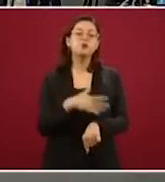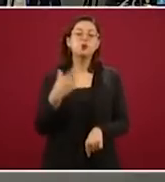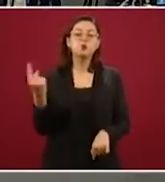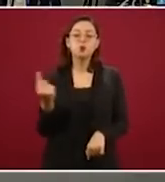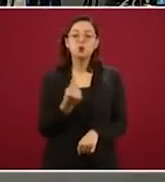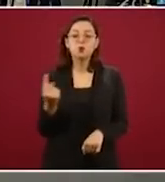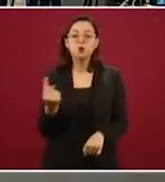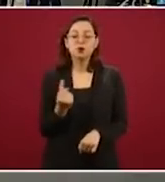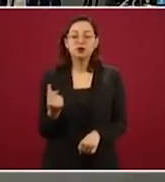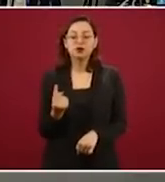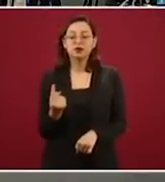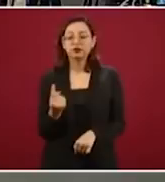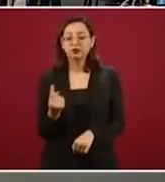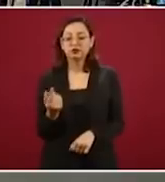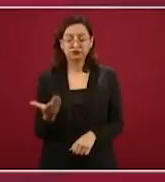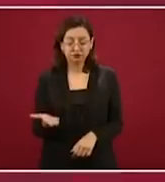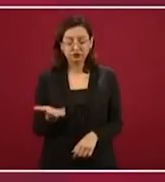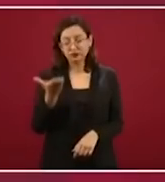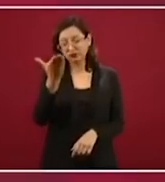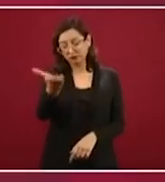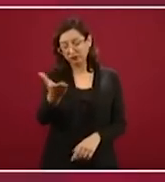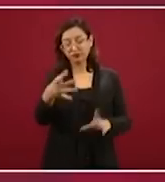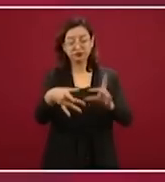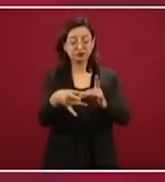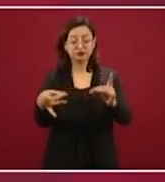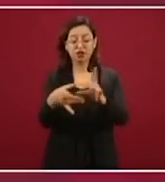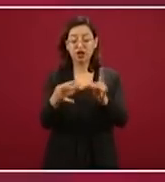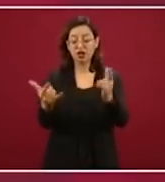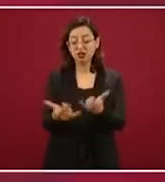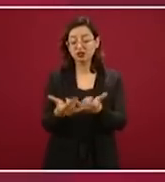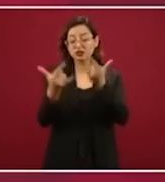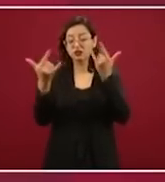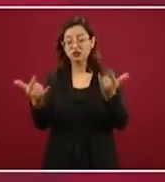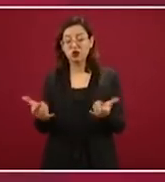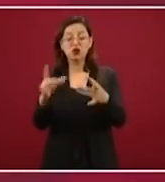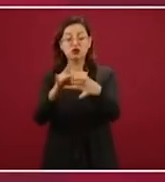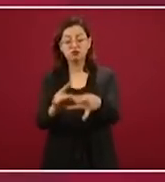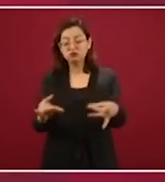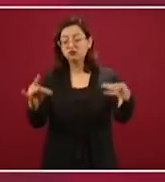tú estás haciendo referencia a